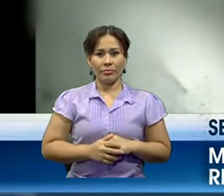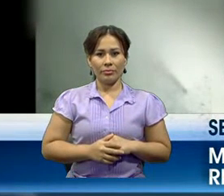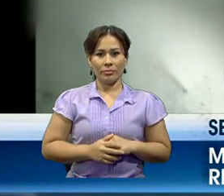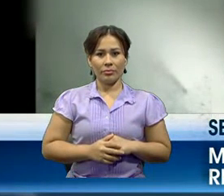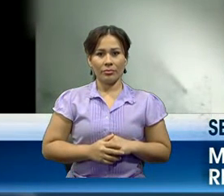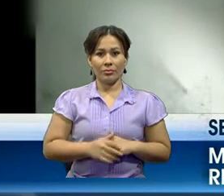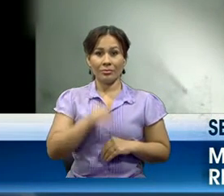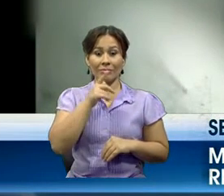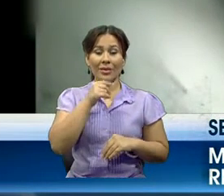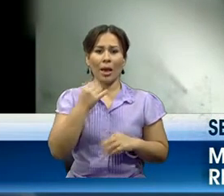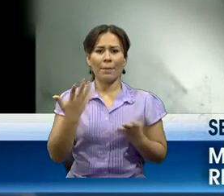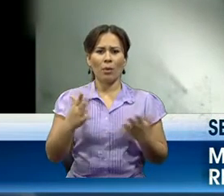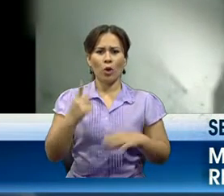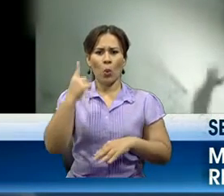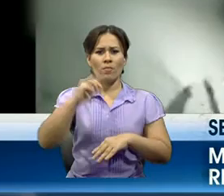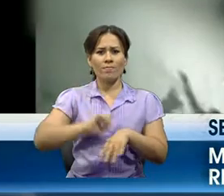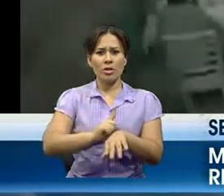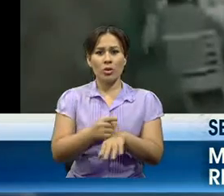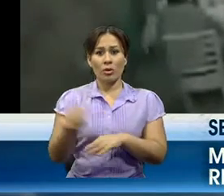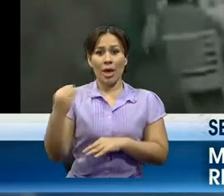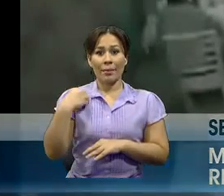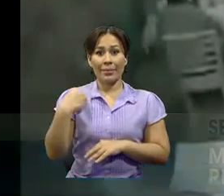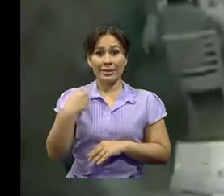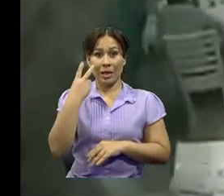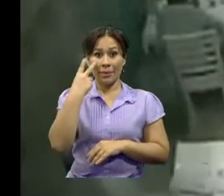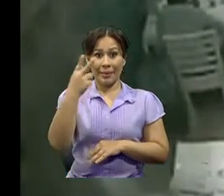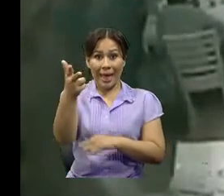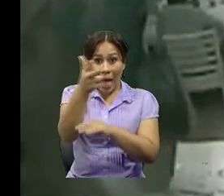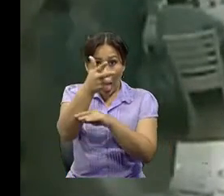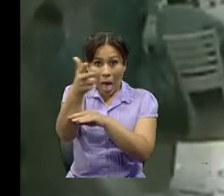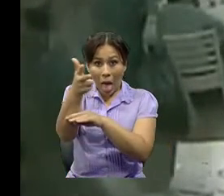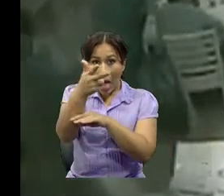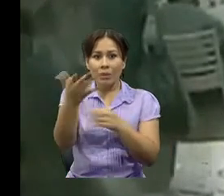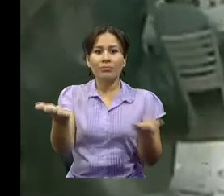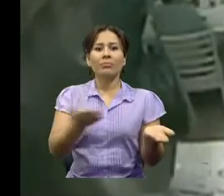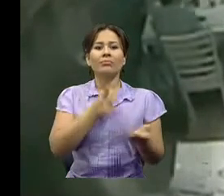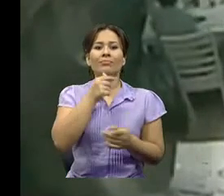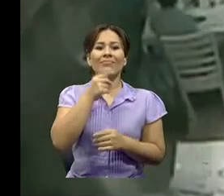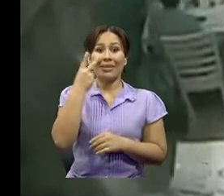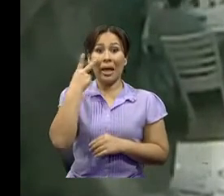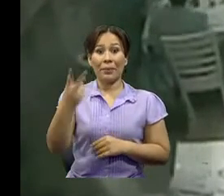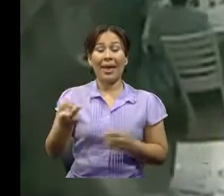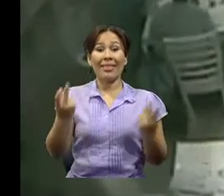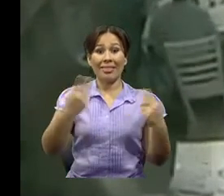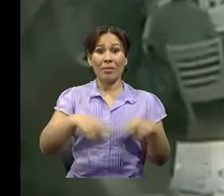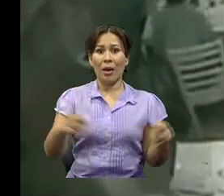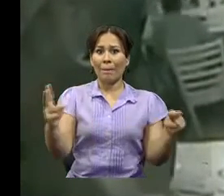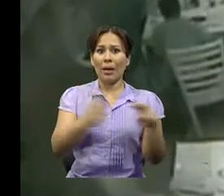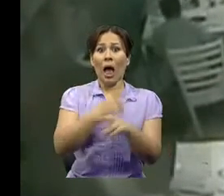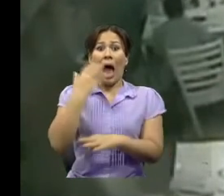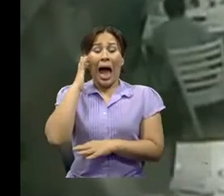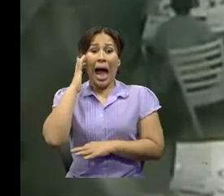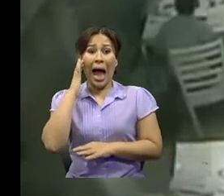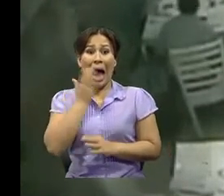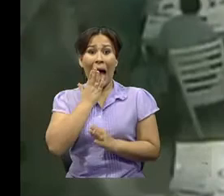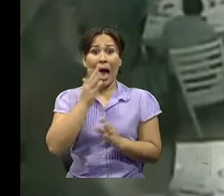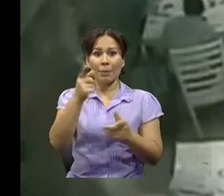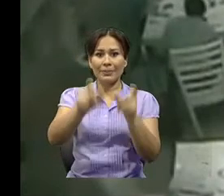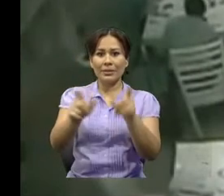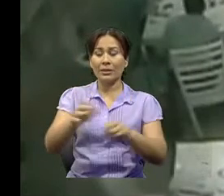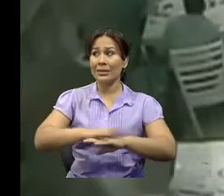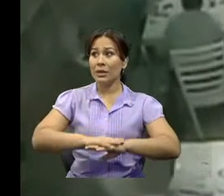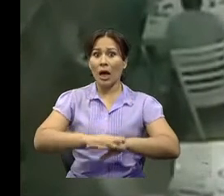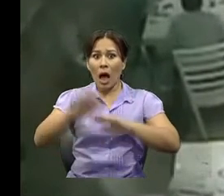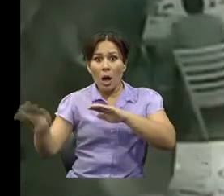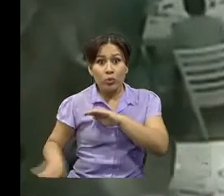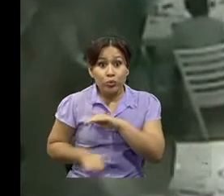La acción dura un minuto de acuerdo con el timer de la grabación, en la que se evidencia también el terror de los comensales que terminaron